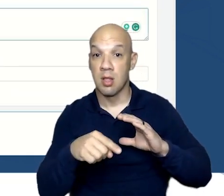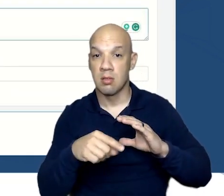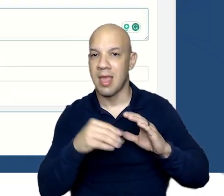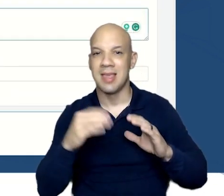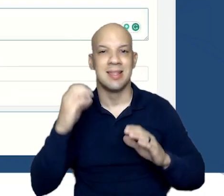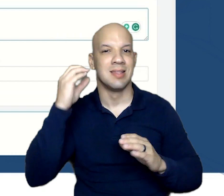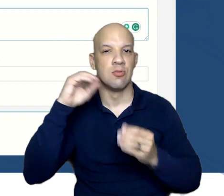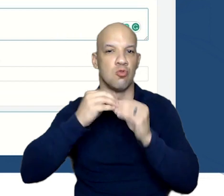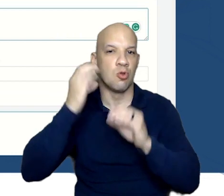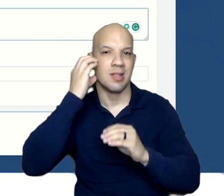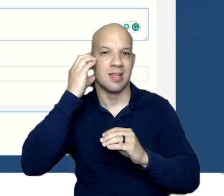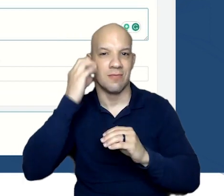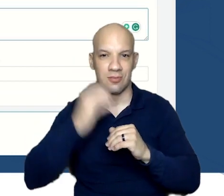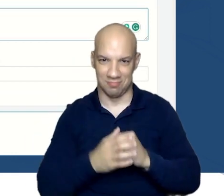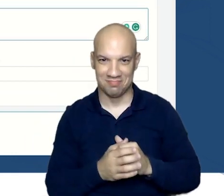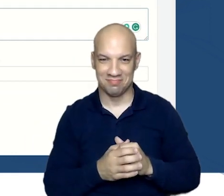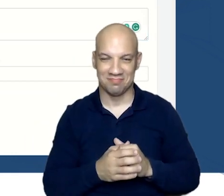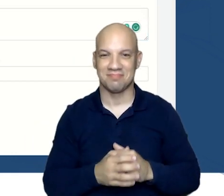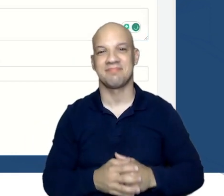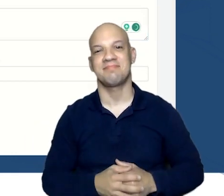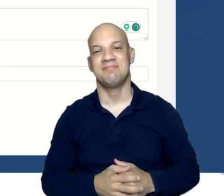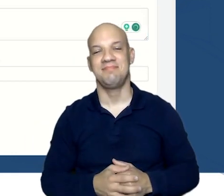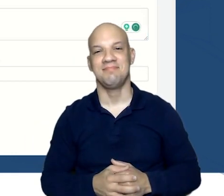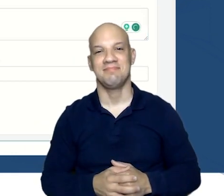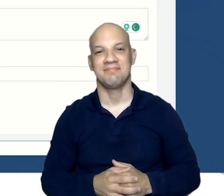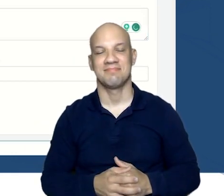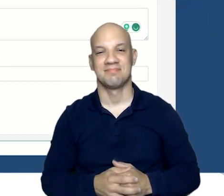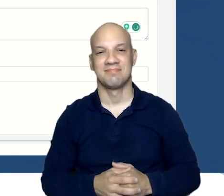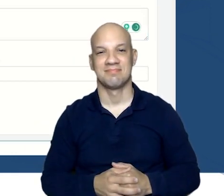correo electrónico y teléfono.